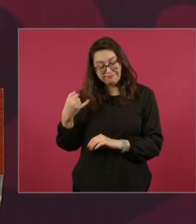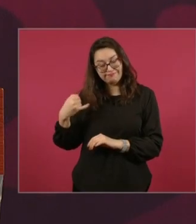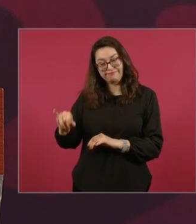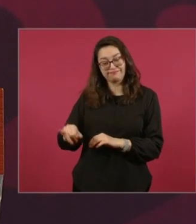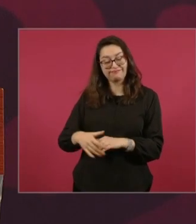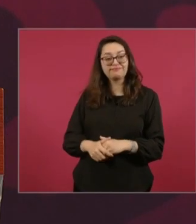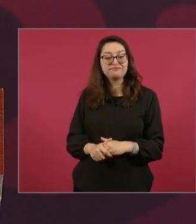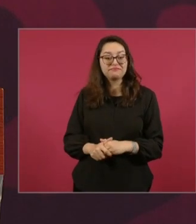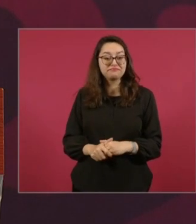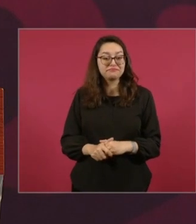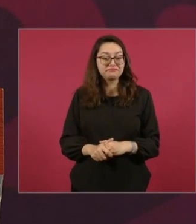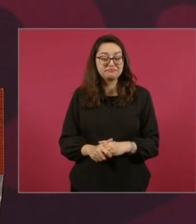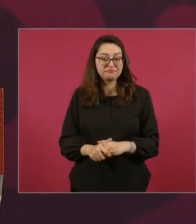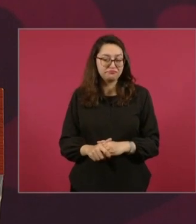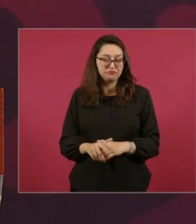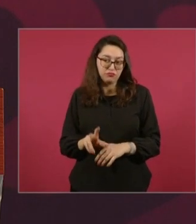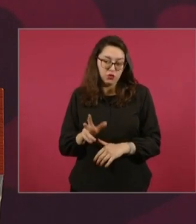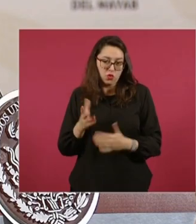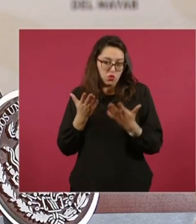vacilada.